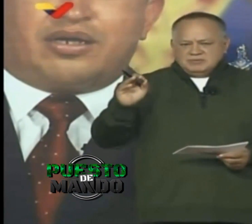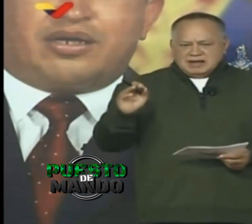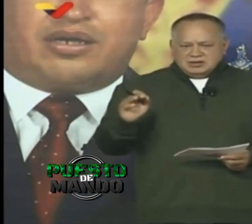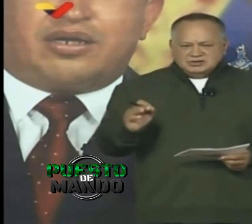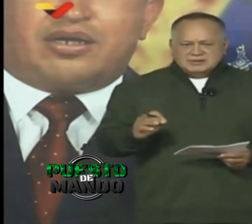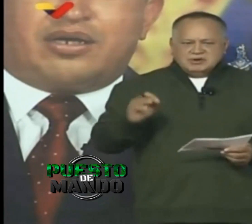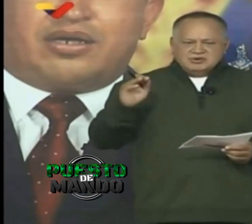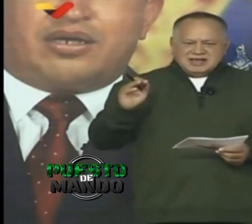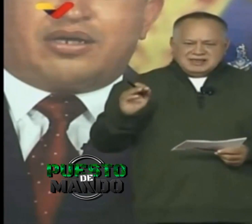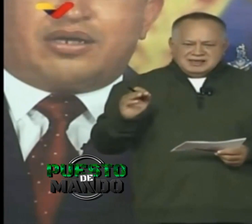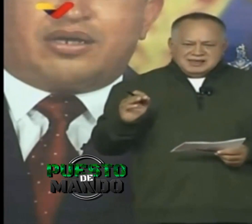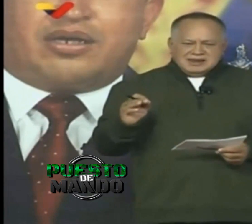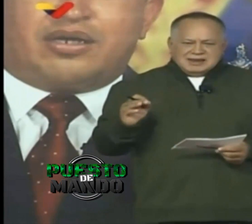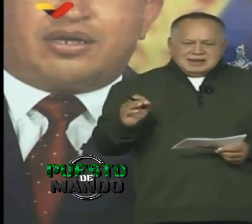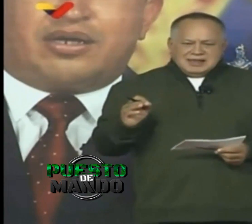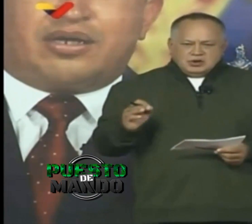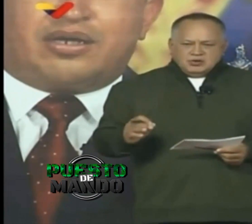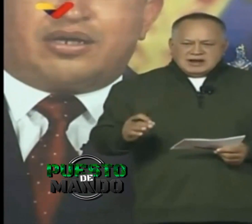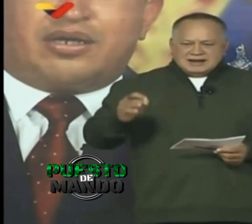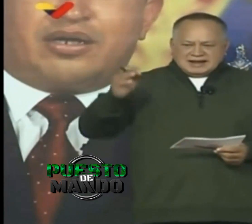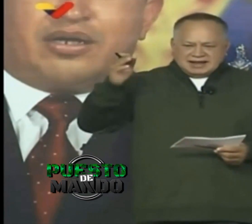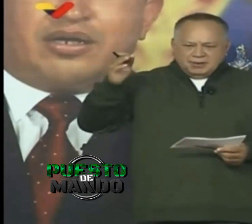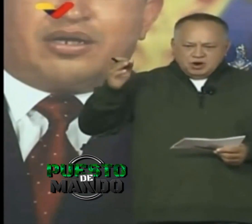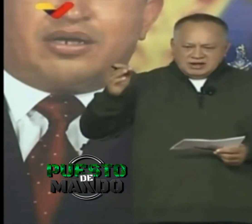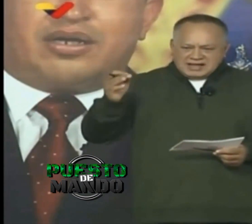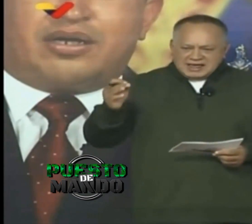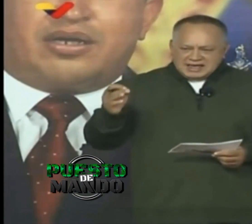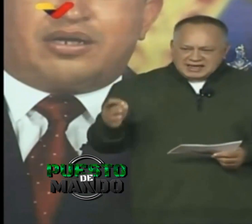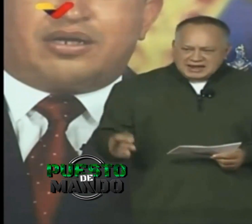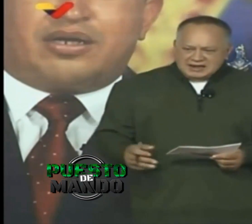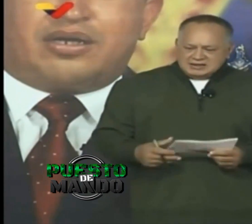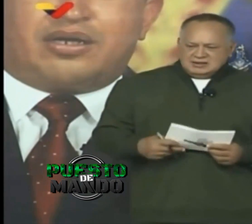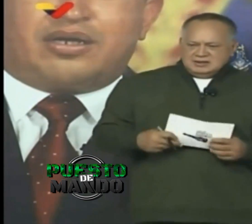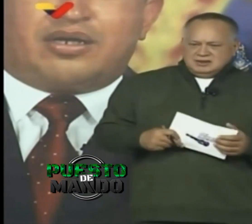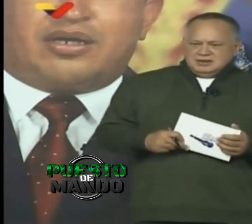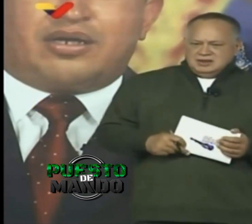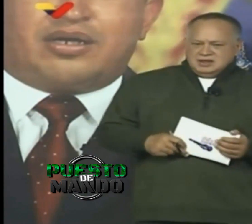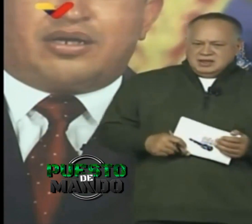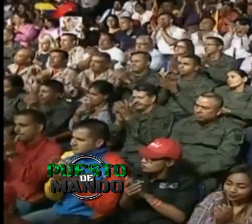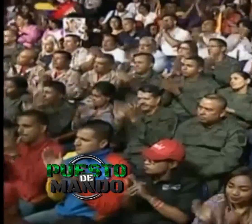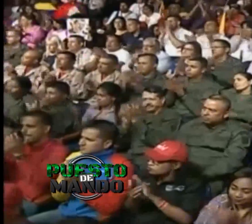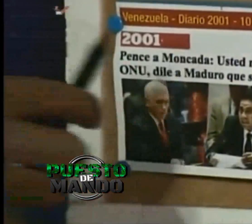hablarle y nuestro embajador Samuel Moncada le dio una revolcada a él.